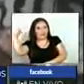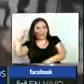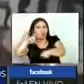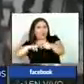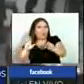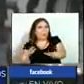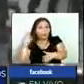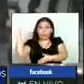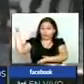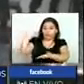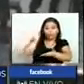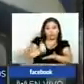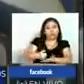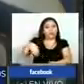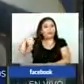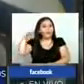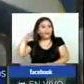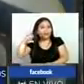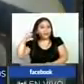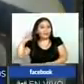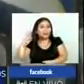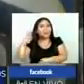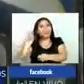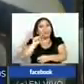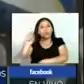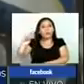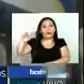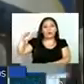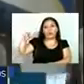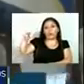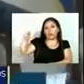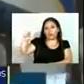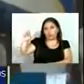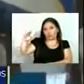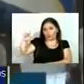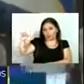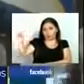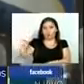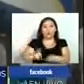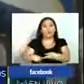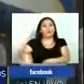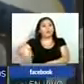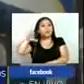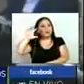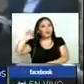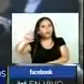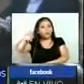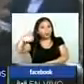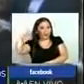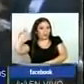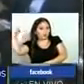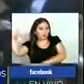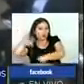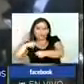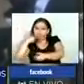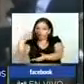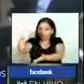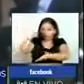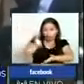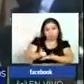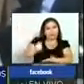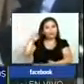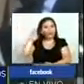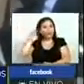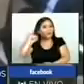dólares del Banco Internacional de Reconstrucción y Fomento, 50 millones del Banco Interamericano de Desarrollo